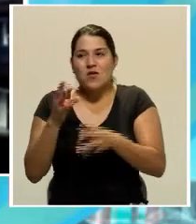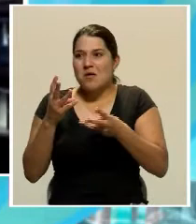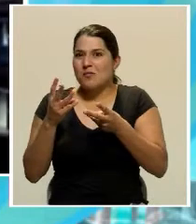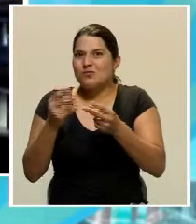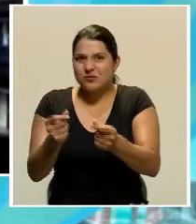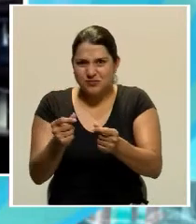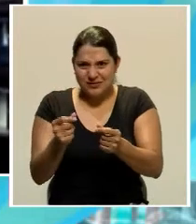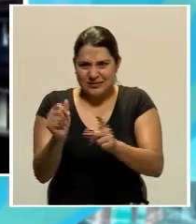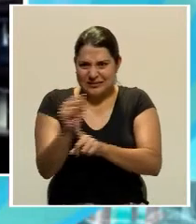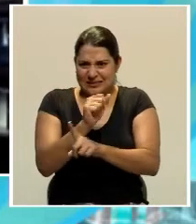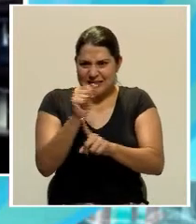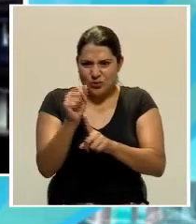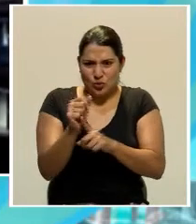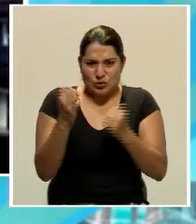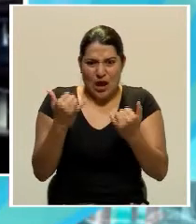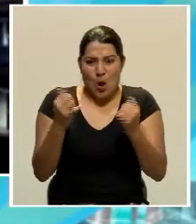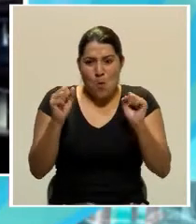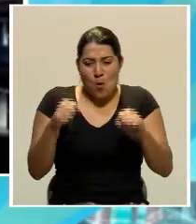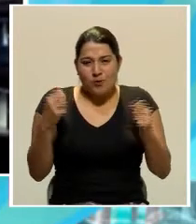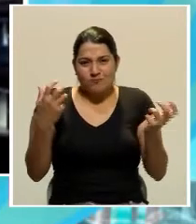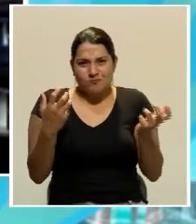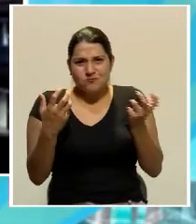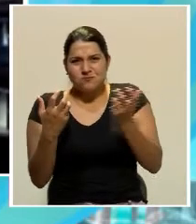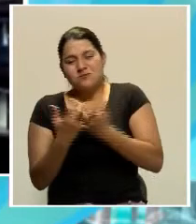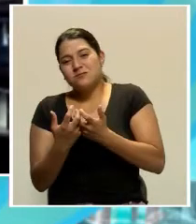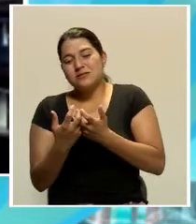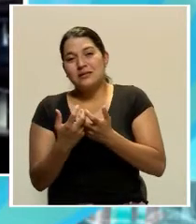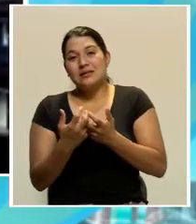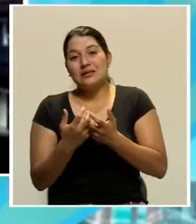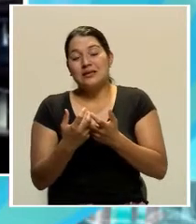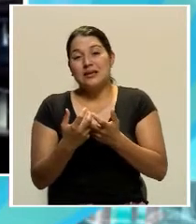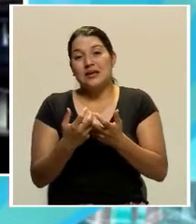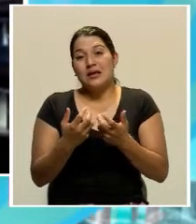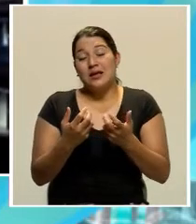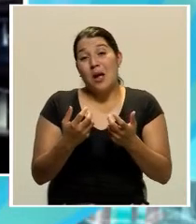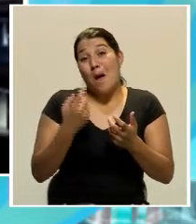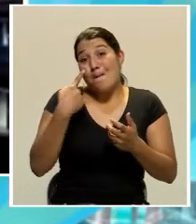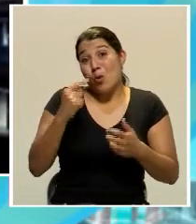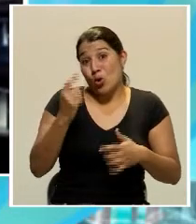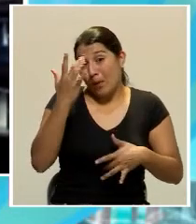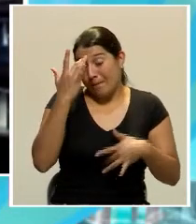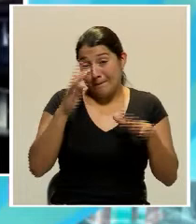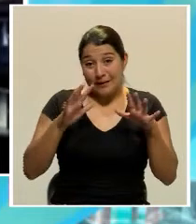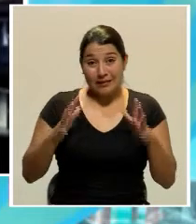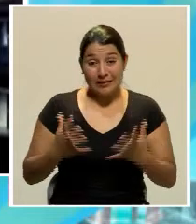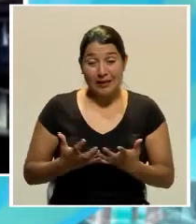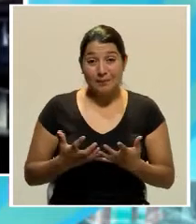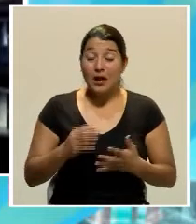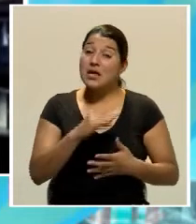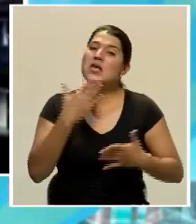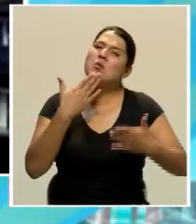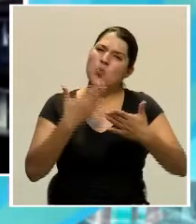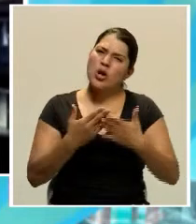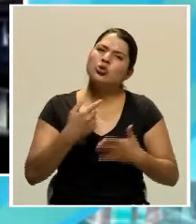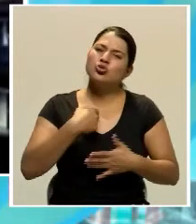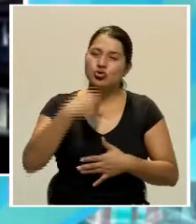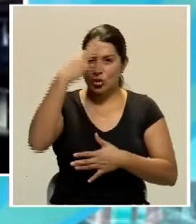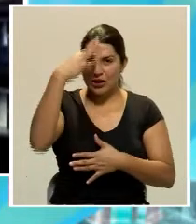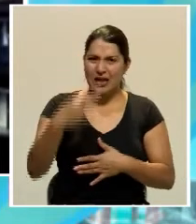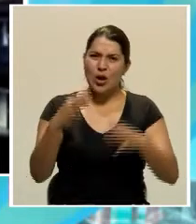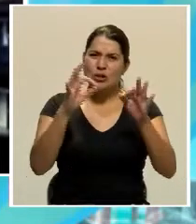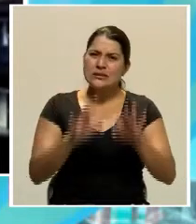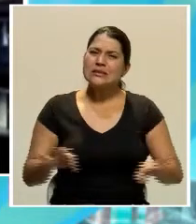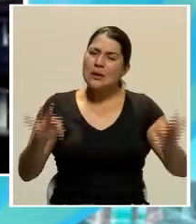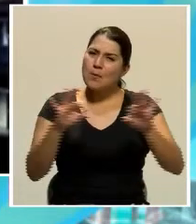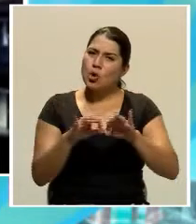estas interrogantes, a esta incertidumbre que ha generado la pandemia. Y bueno, yo creo que es importante tal